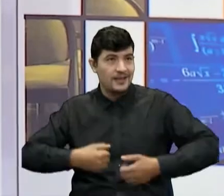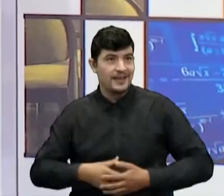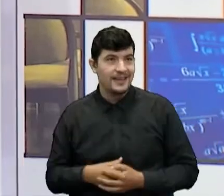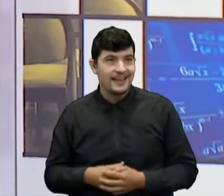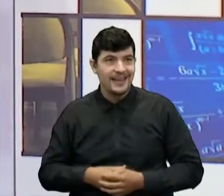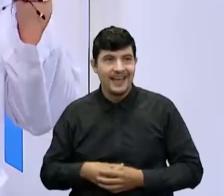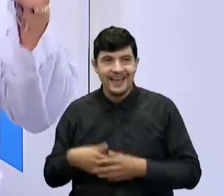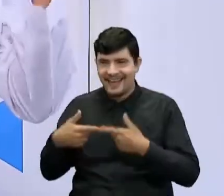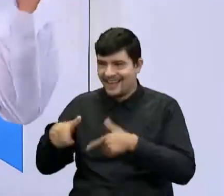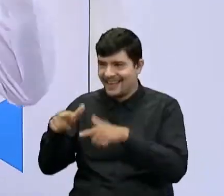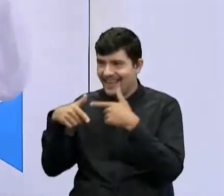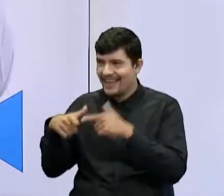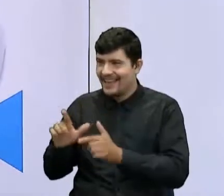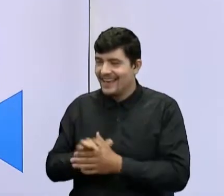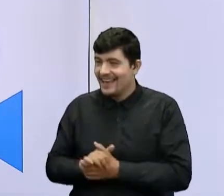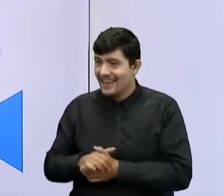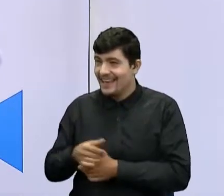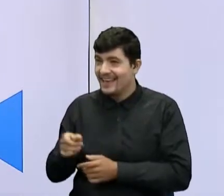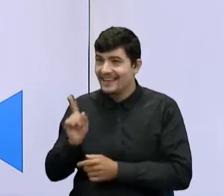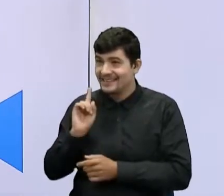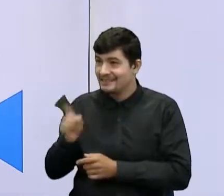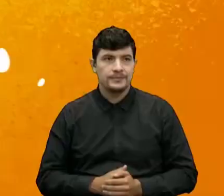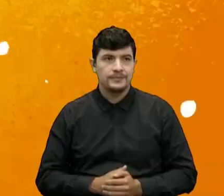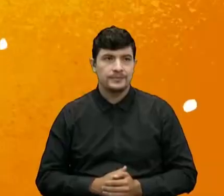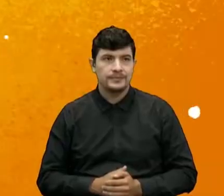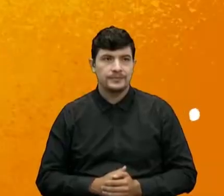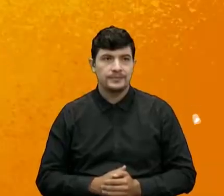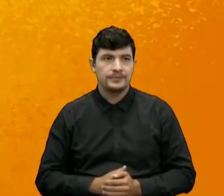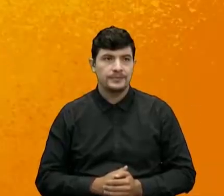si ustedes no van Yo voy Yo me voy solo Sí